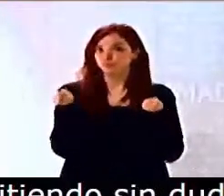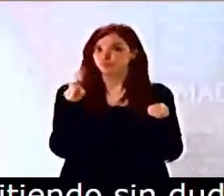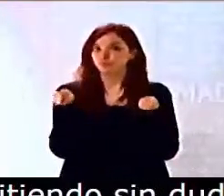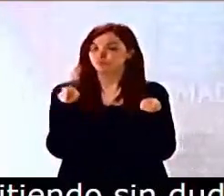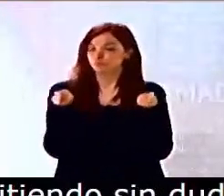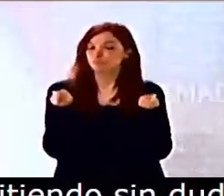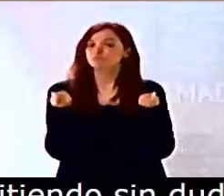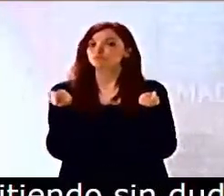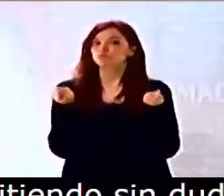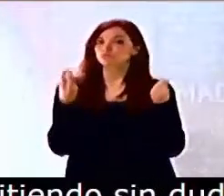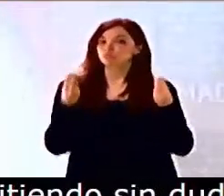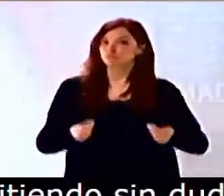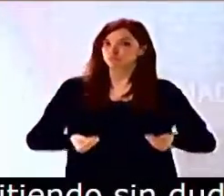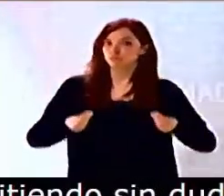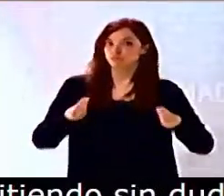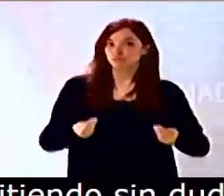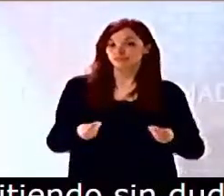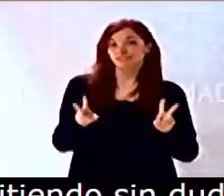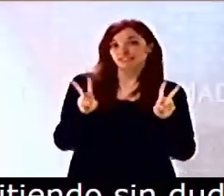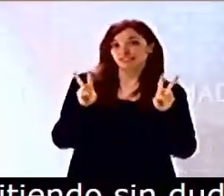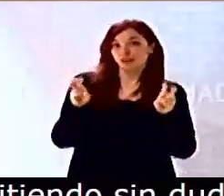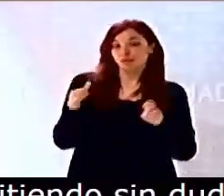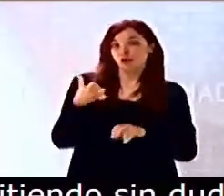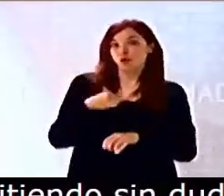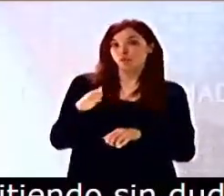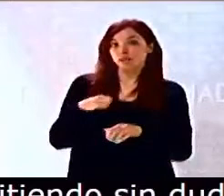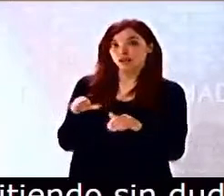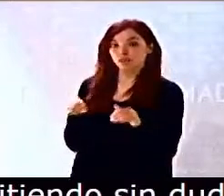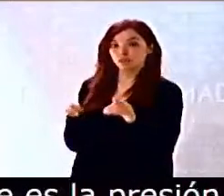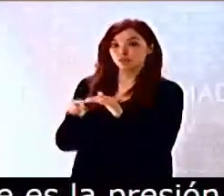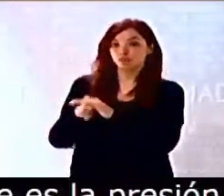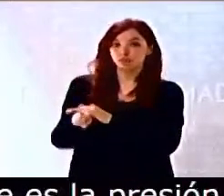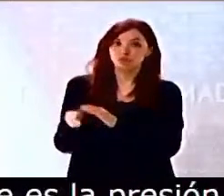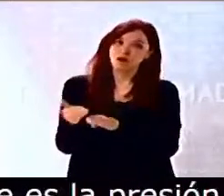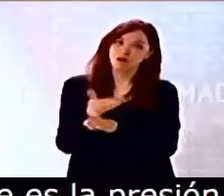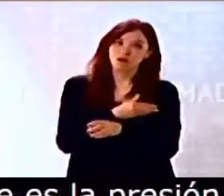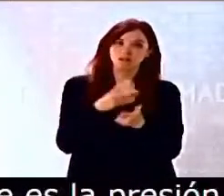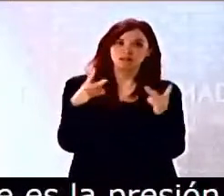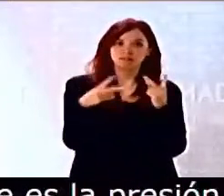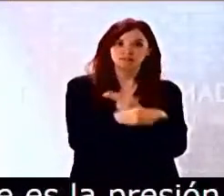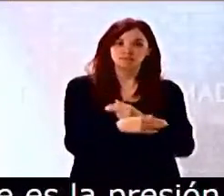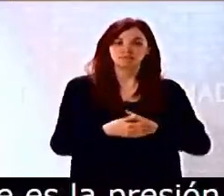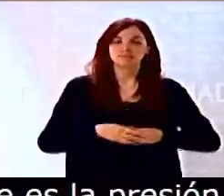lo que es la presión hospitalaria.